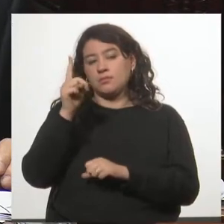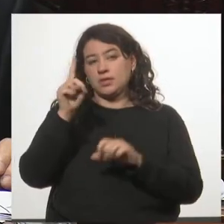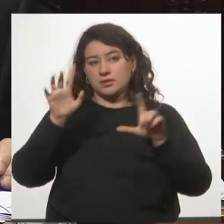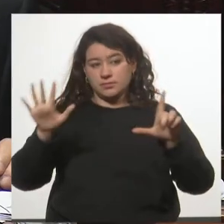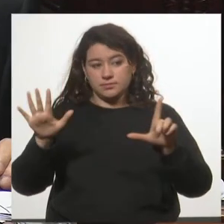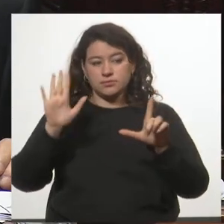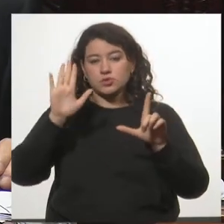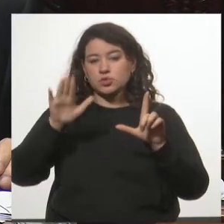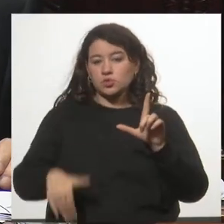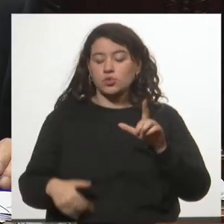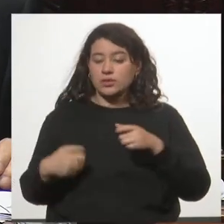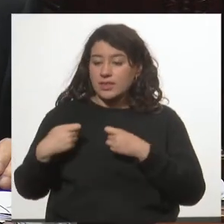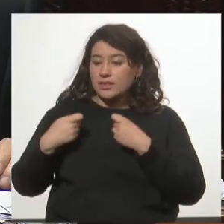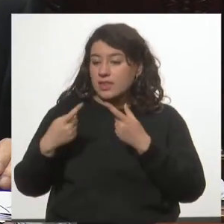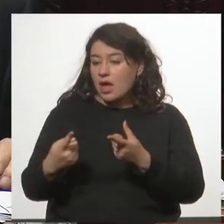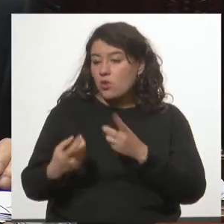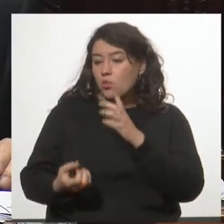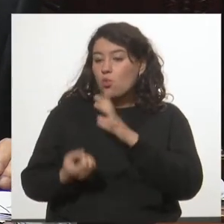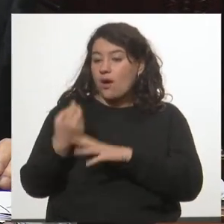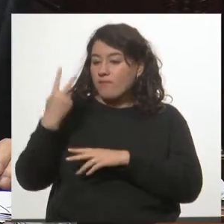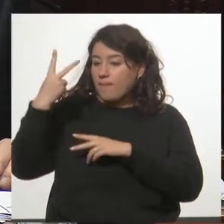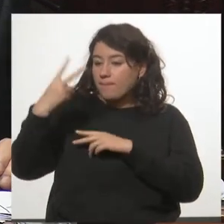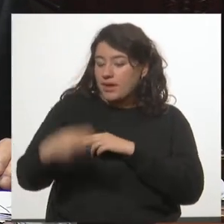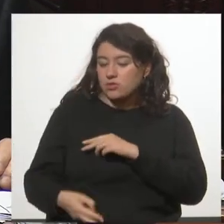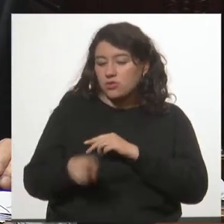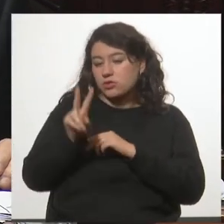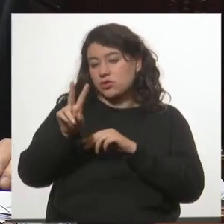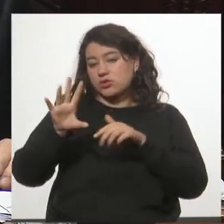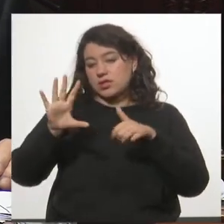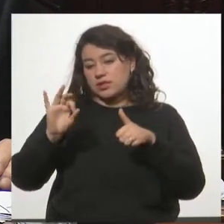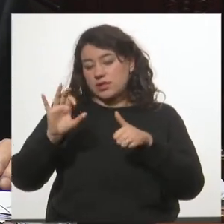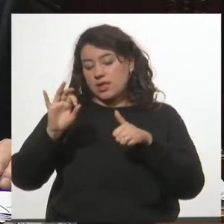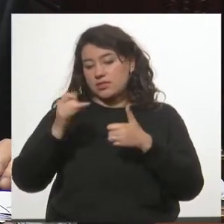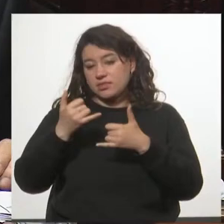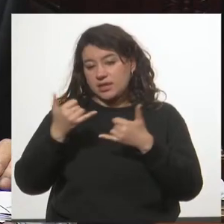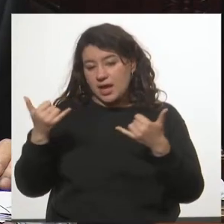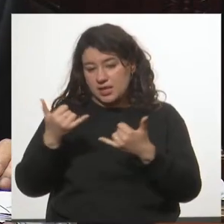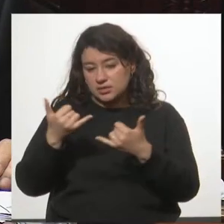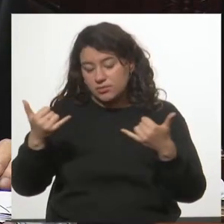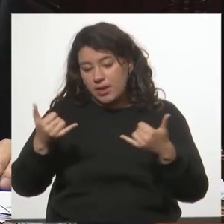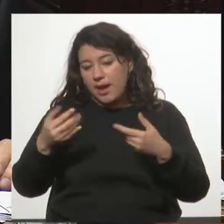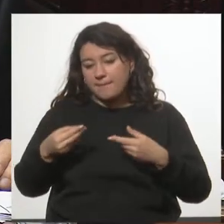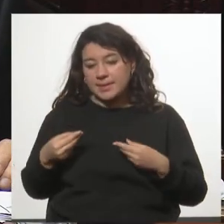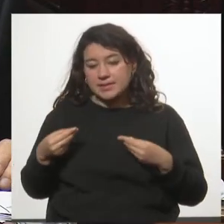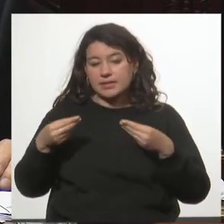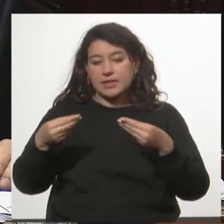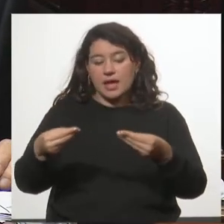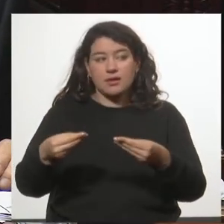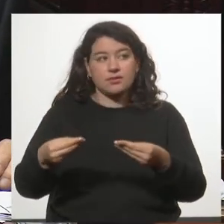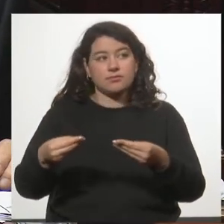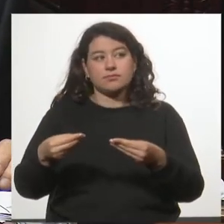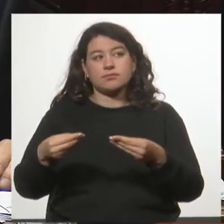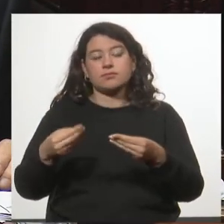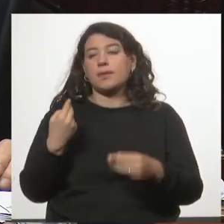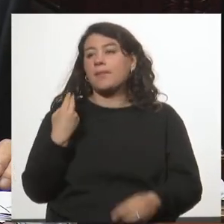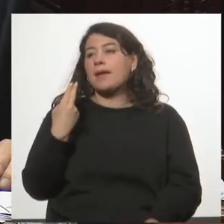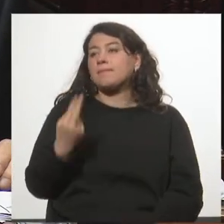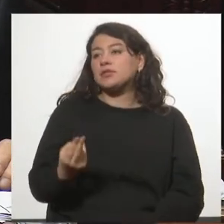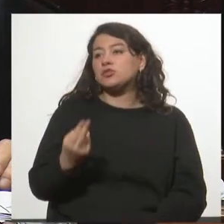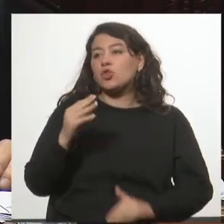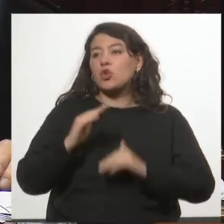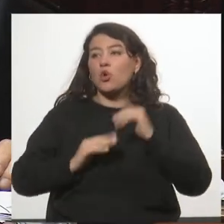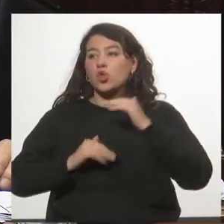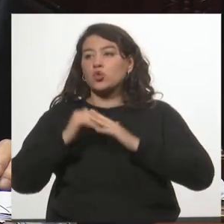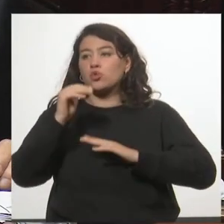y es cuando se otorga el nuevo plazo de 270 días para presentar el permiso de construcción